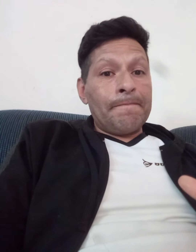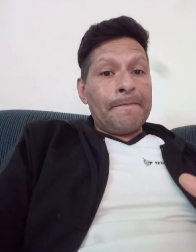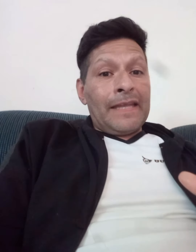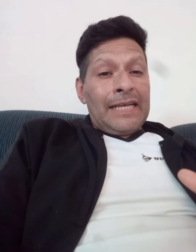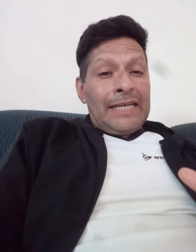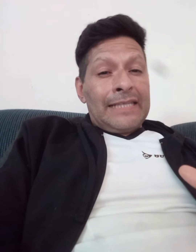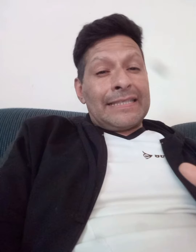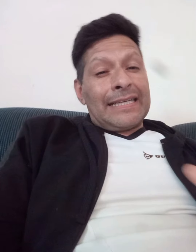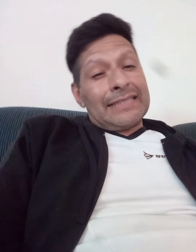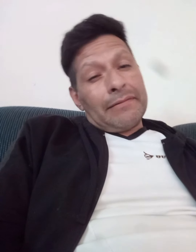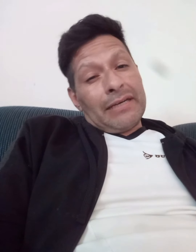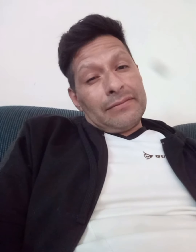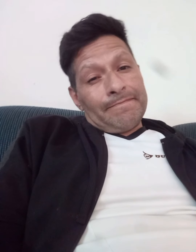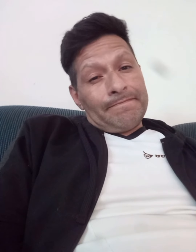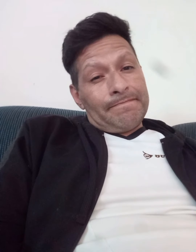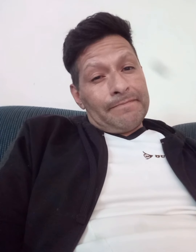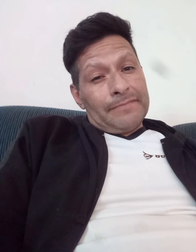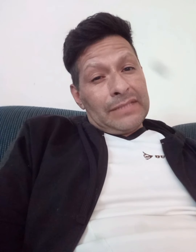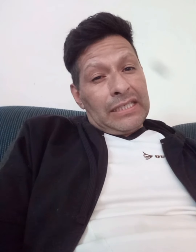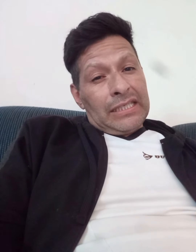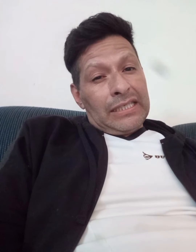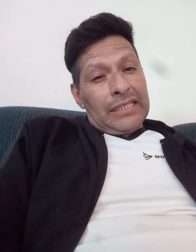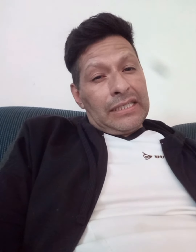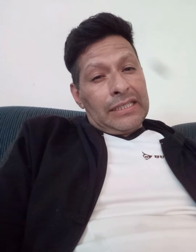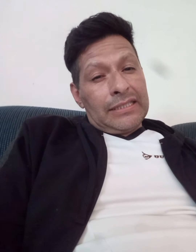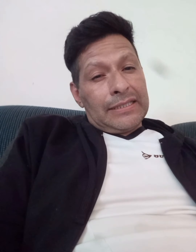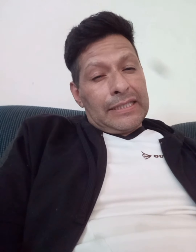donde se gastaba,